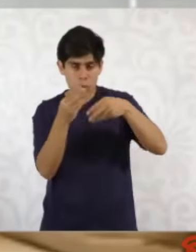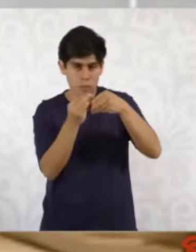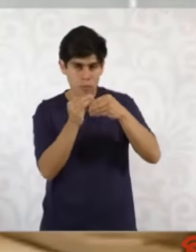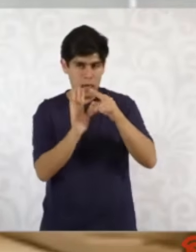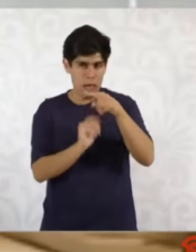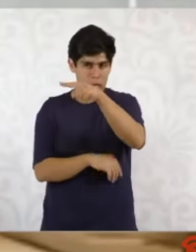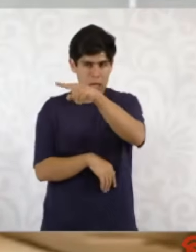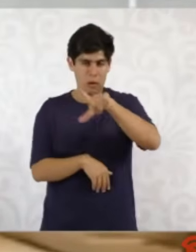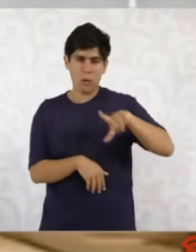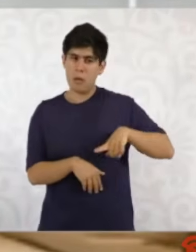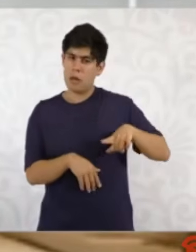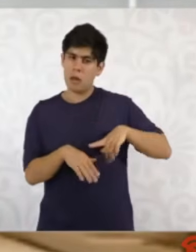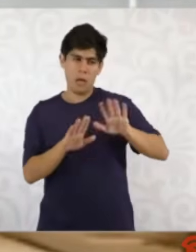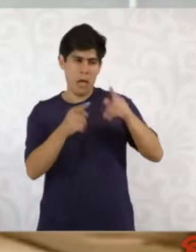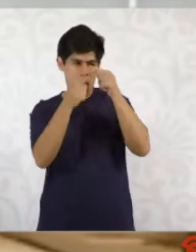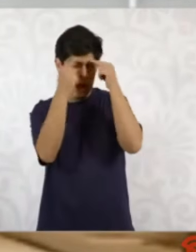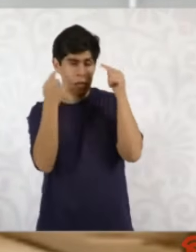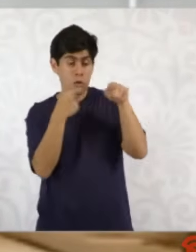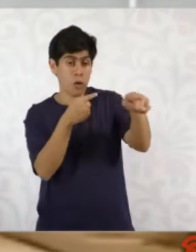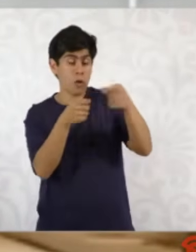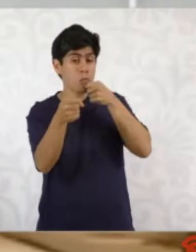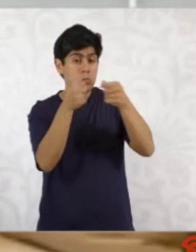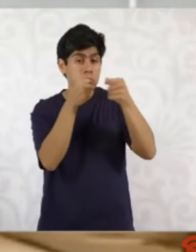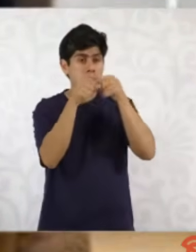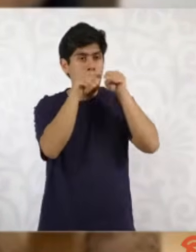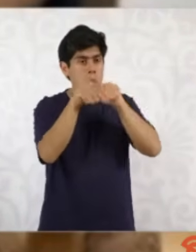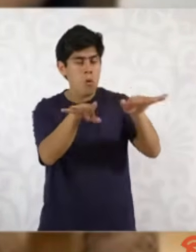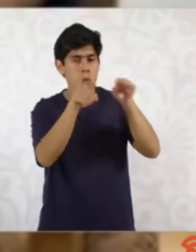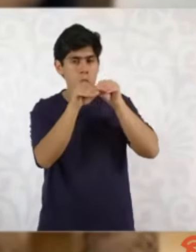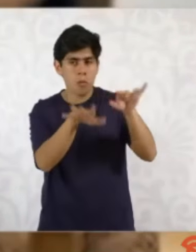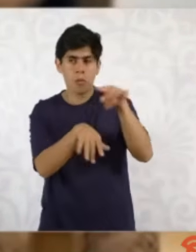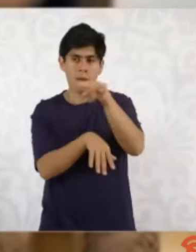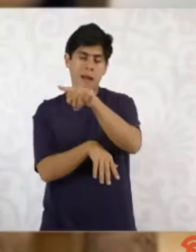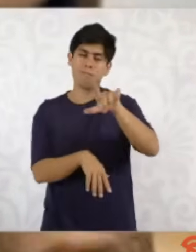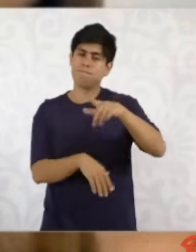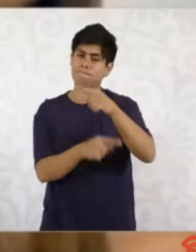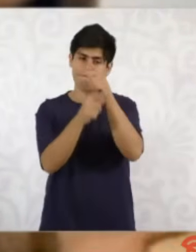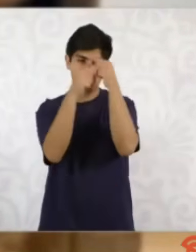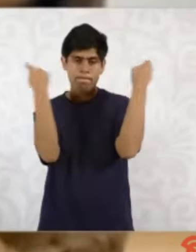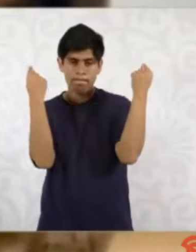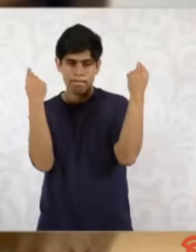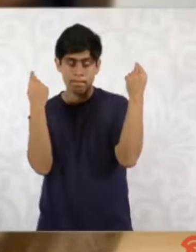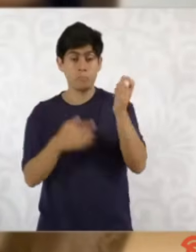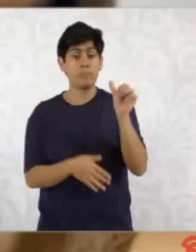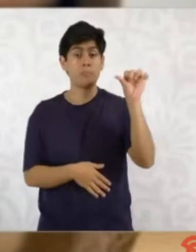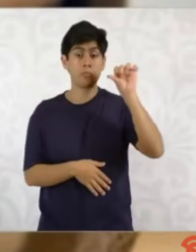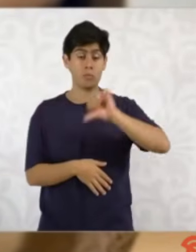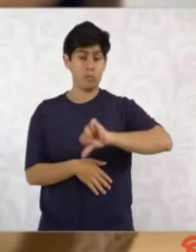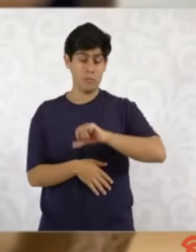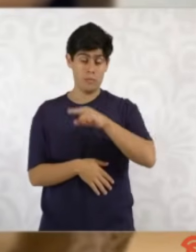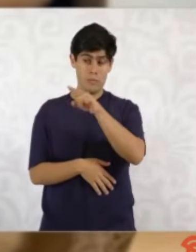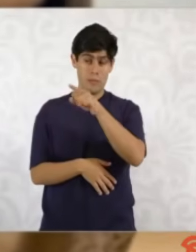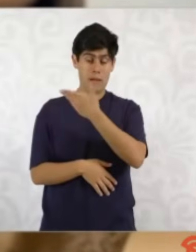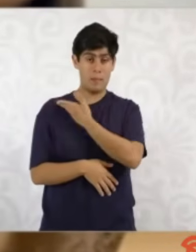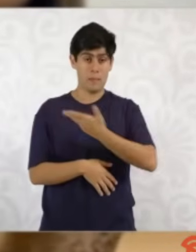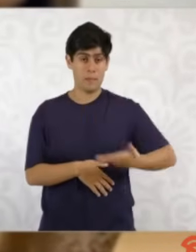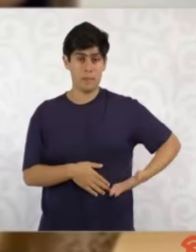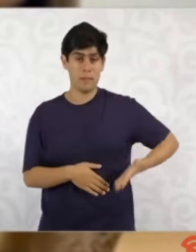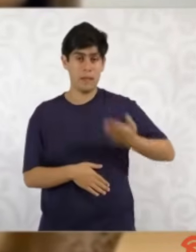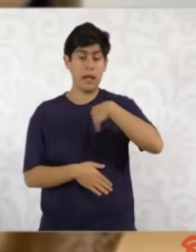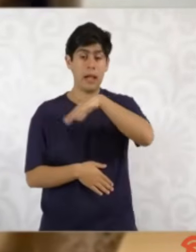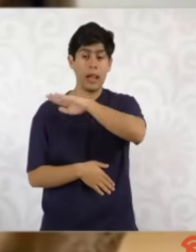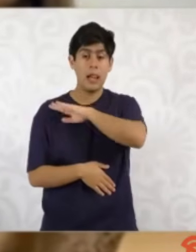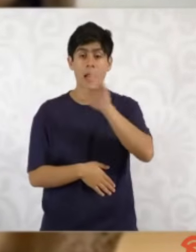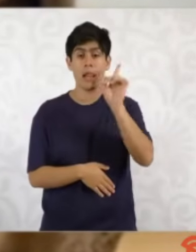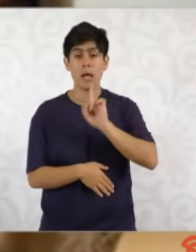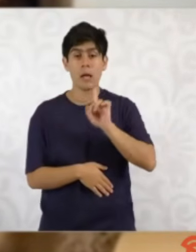las verdades a través de los medios de comunicación. Y hoy la presidenta Claudia Sheinbaum ha retomado una iniciativa para nombrar, dice,